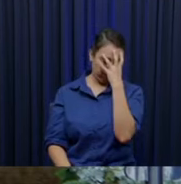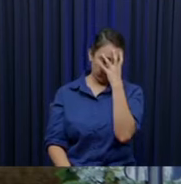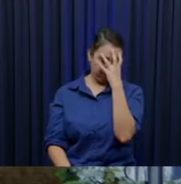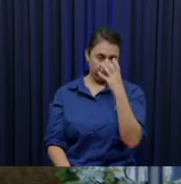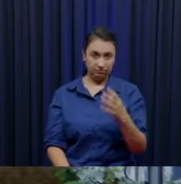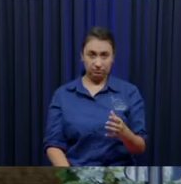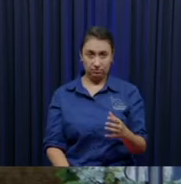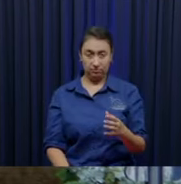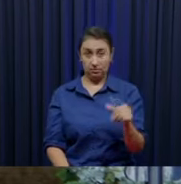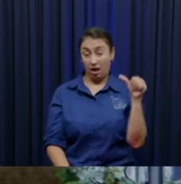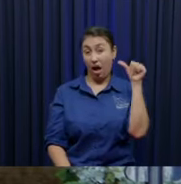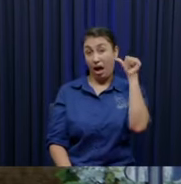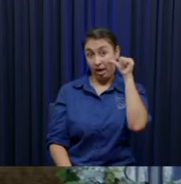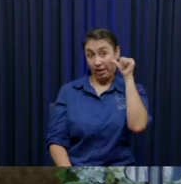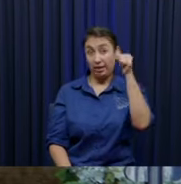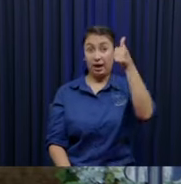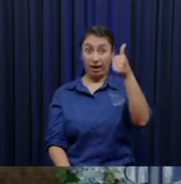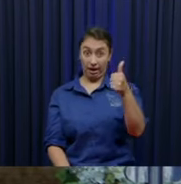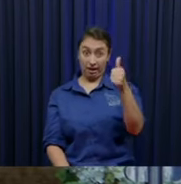O sea, Adán no fue engañado.